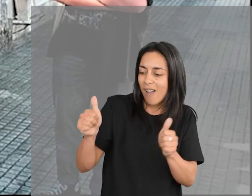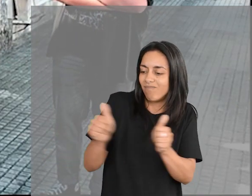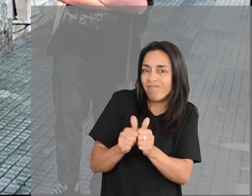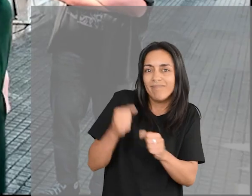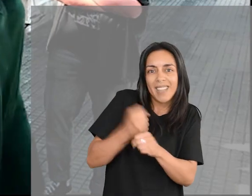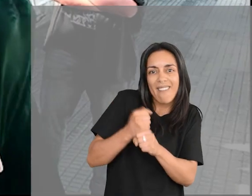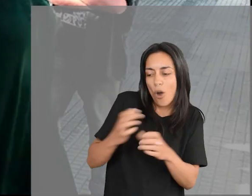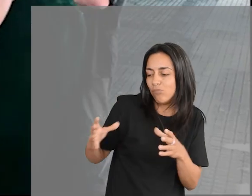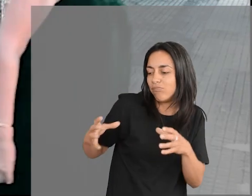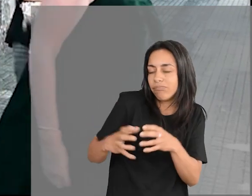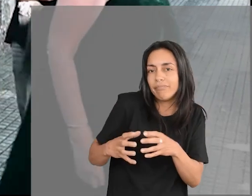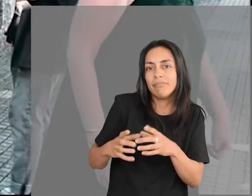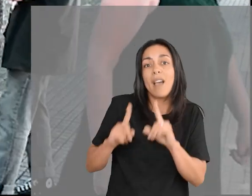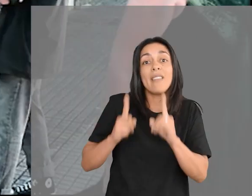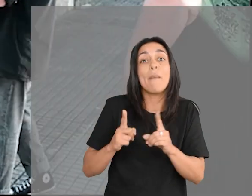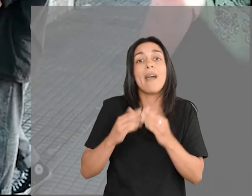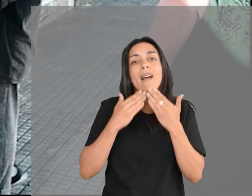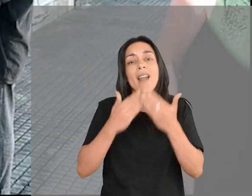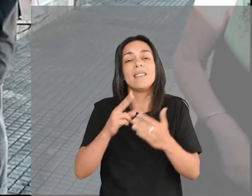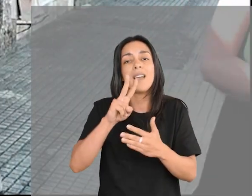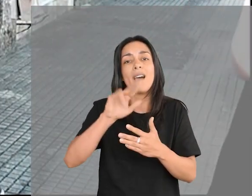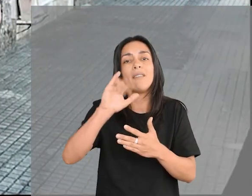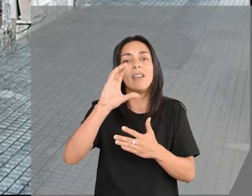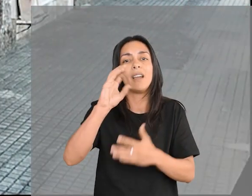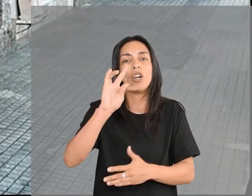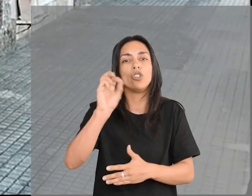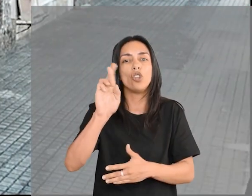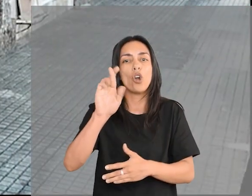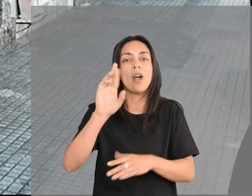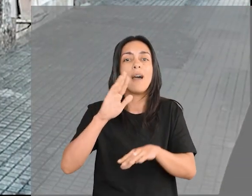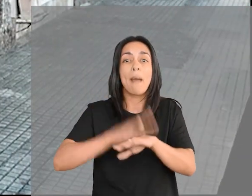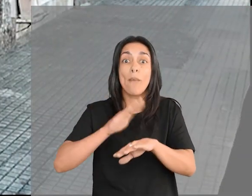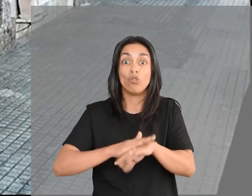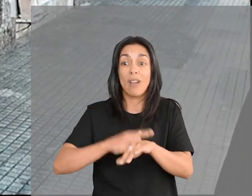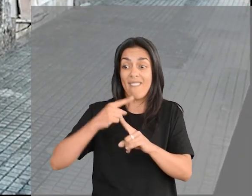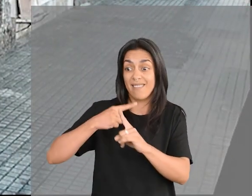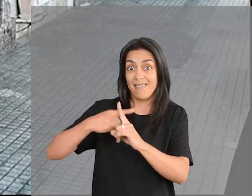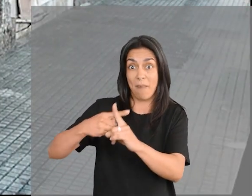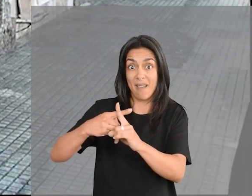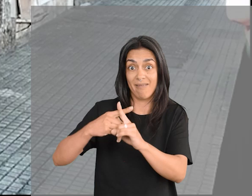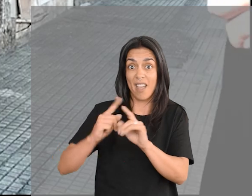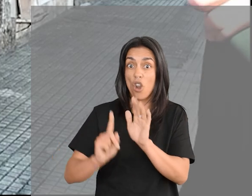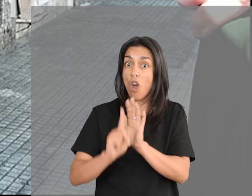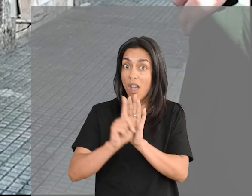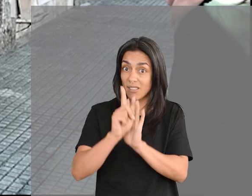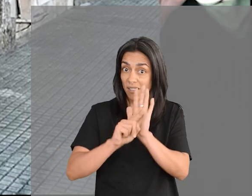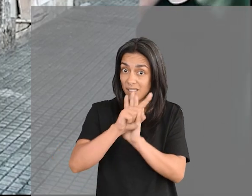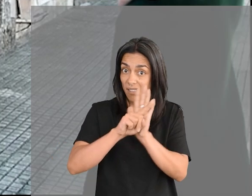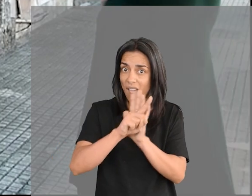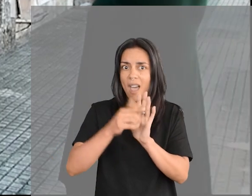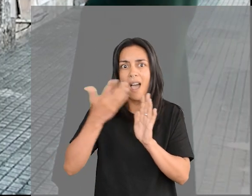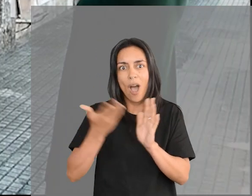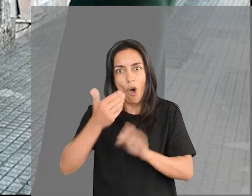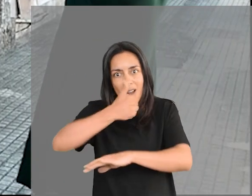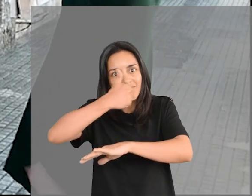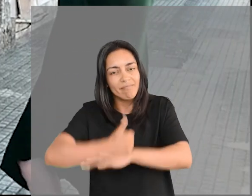quería agradecerle a Víctor Rodríguez, que es el encargado del Cementerio del Este, que trabajó muchos años acá y ahora está presente. Víctor